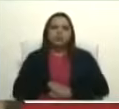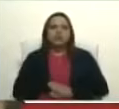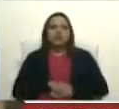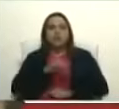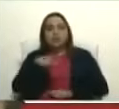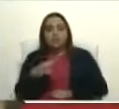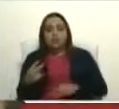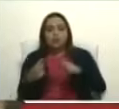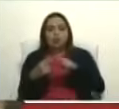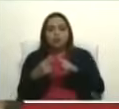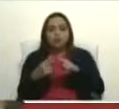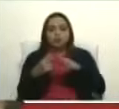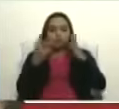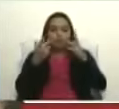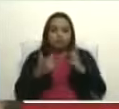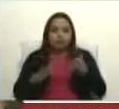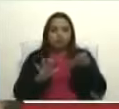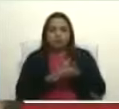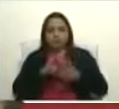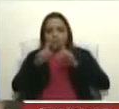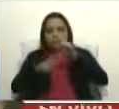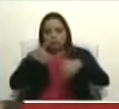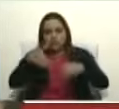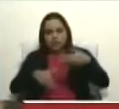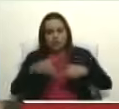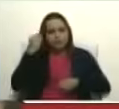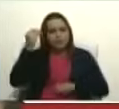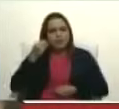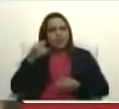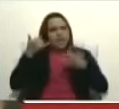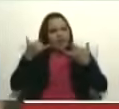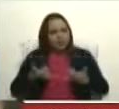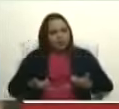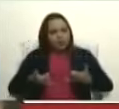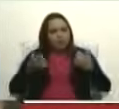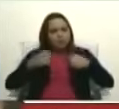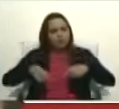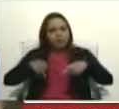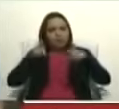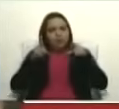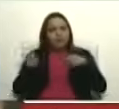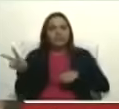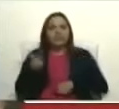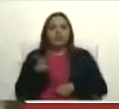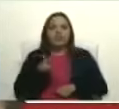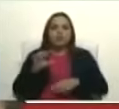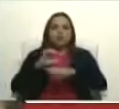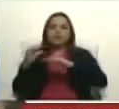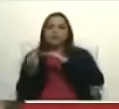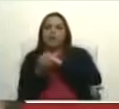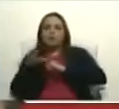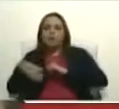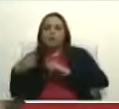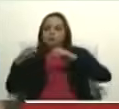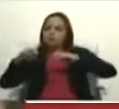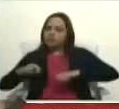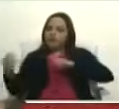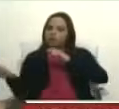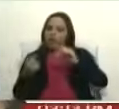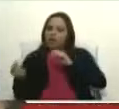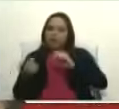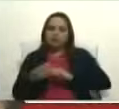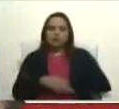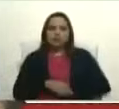los resultados del referéndum, ¿cree que verdaderamente exista la posibilidad de que Venezuela y Guyana puedan dialogar? Y de ser